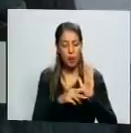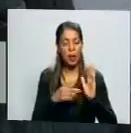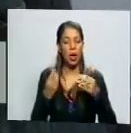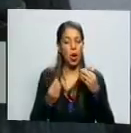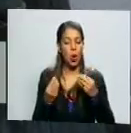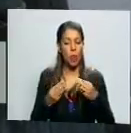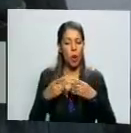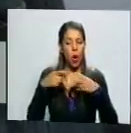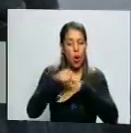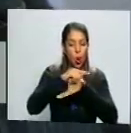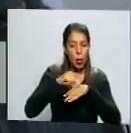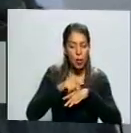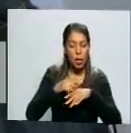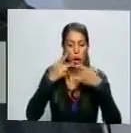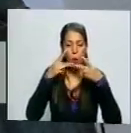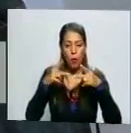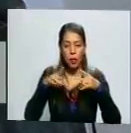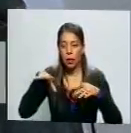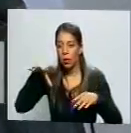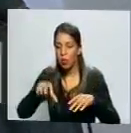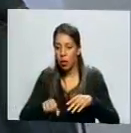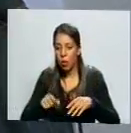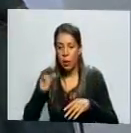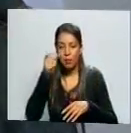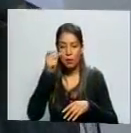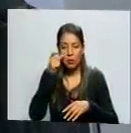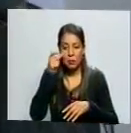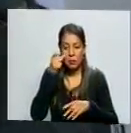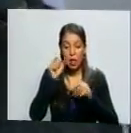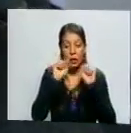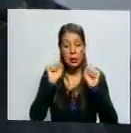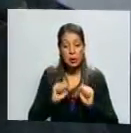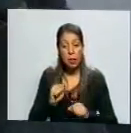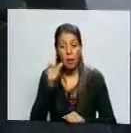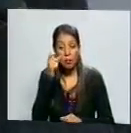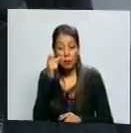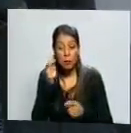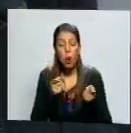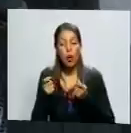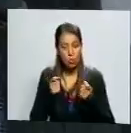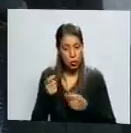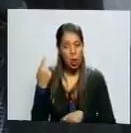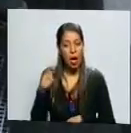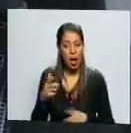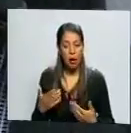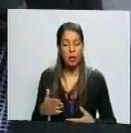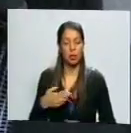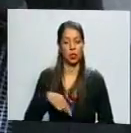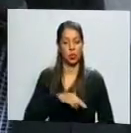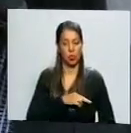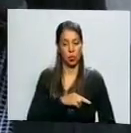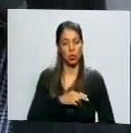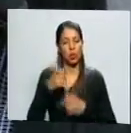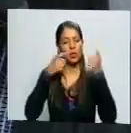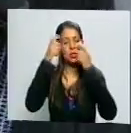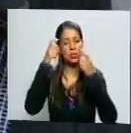potenciar el sistema del control interno. De paso, nosotros y nosotras, desde que llegó Hugo